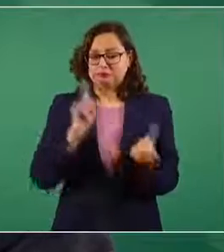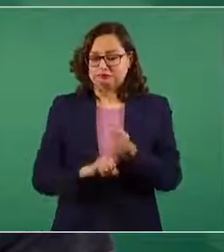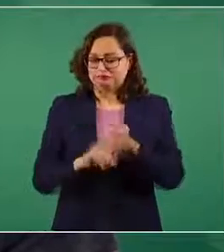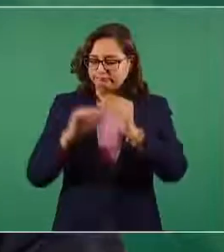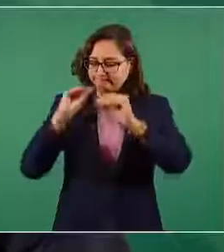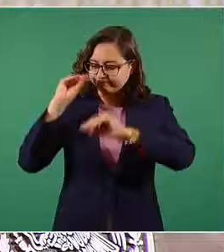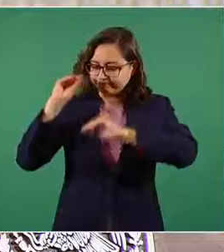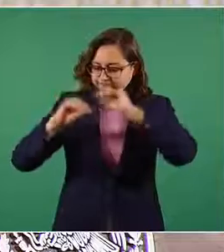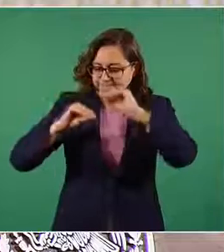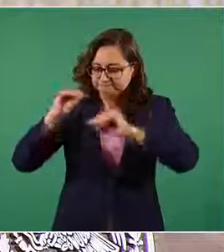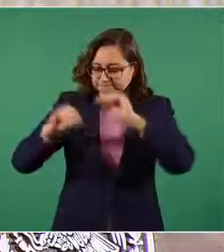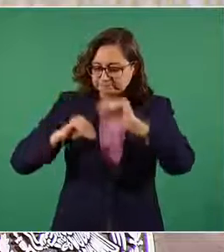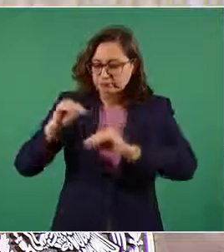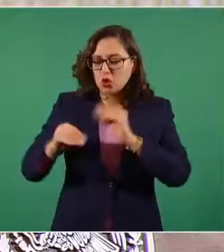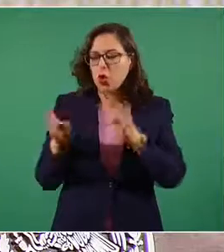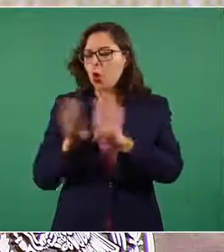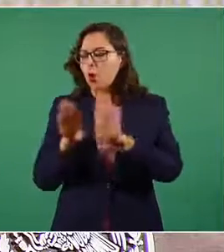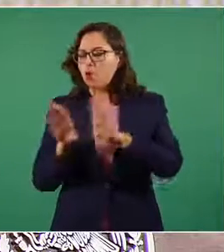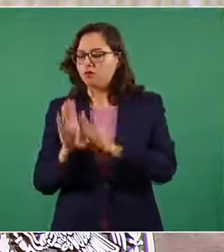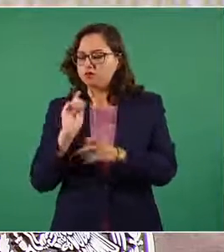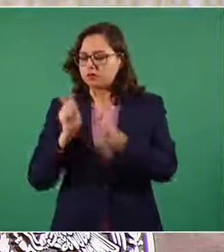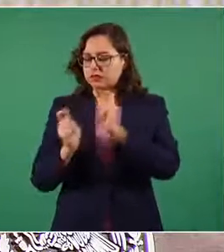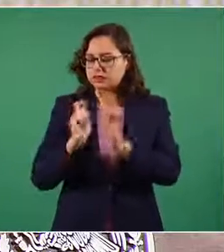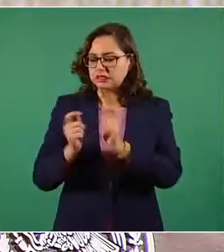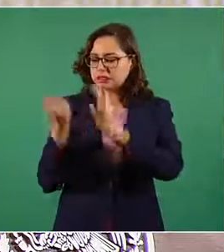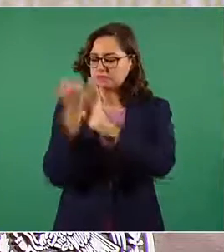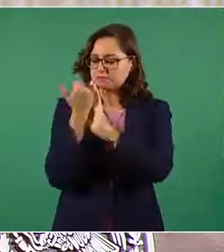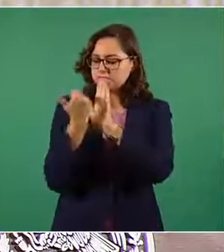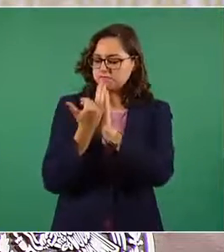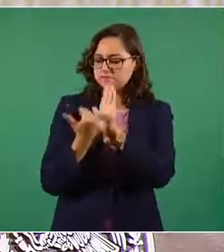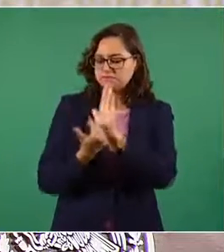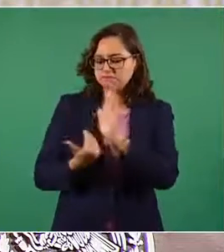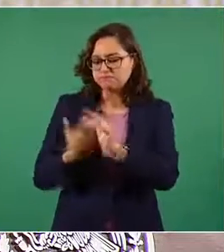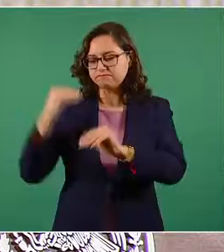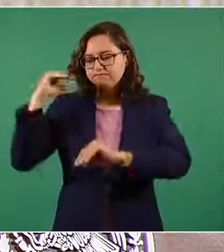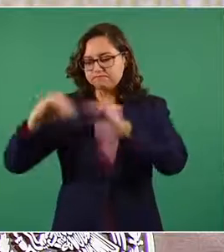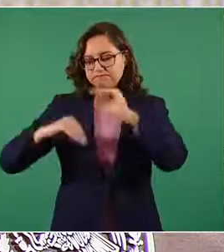definiendo el procedimiento, las condiciones.